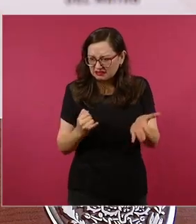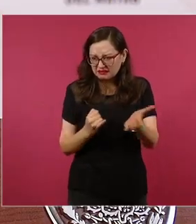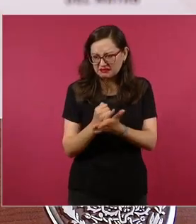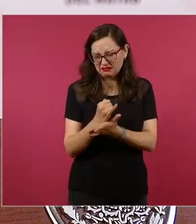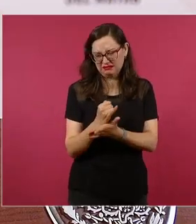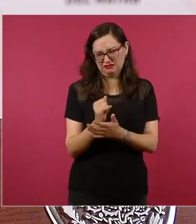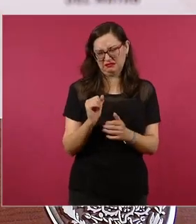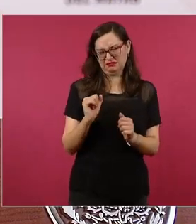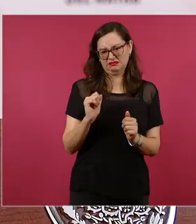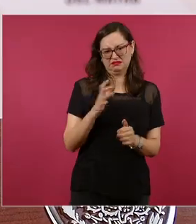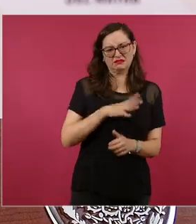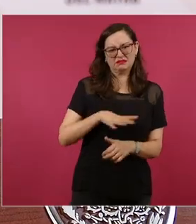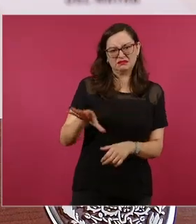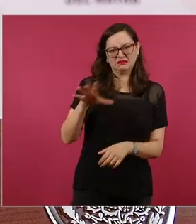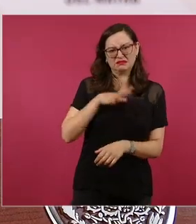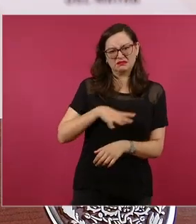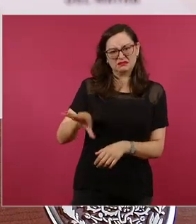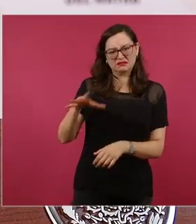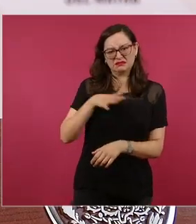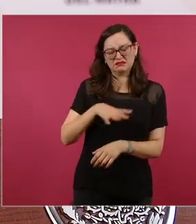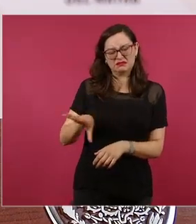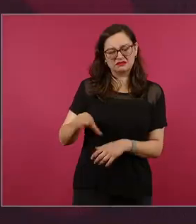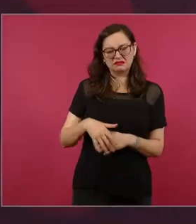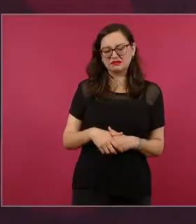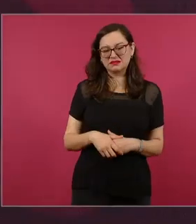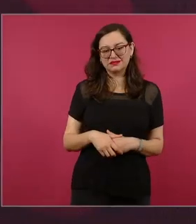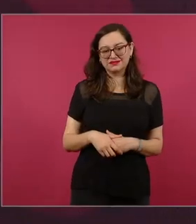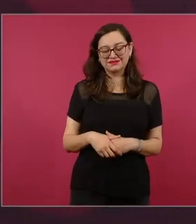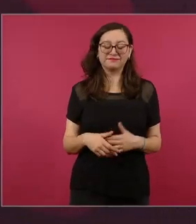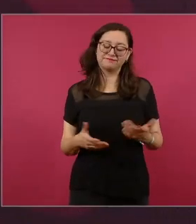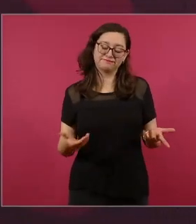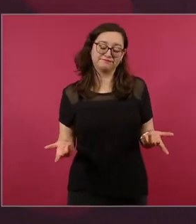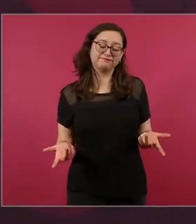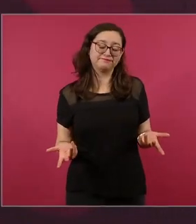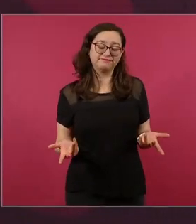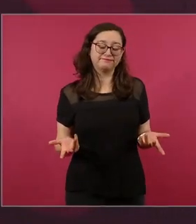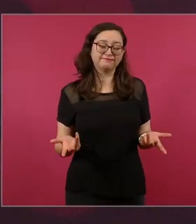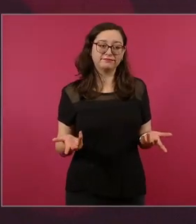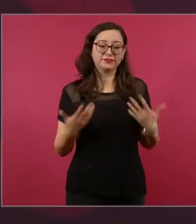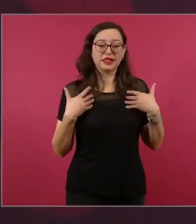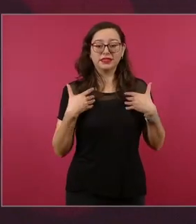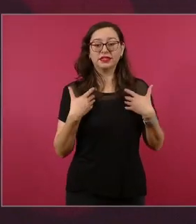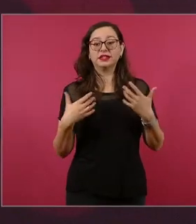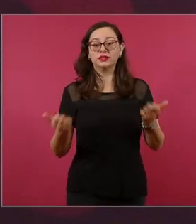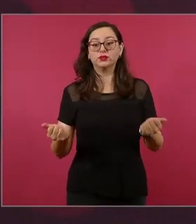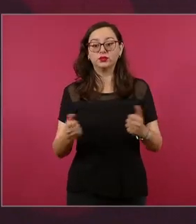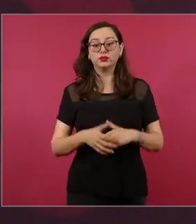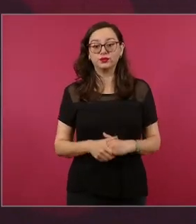los gremios, por ejemplo, los